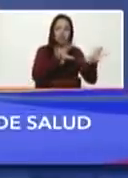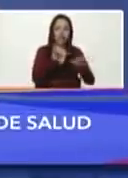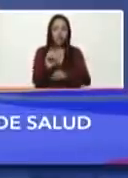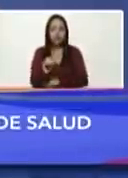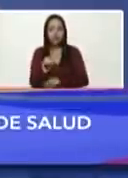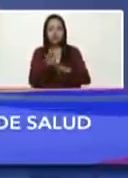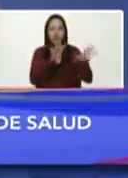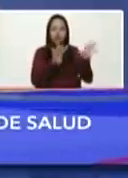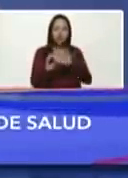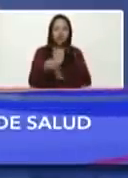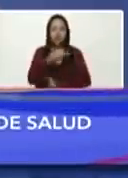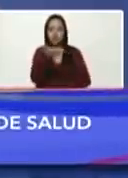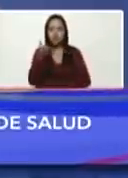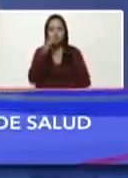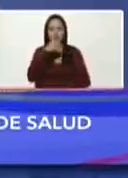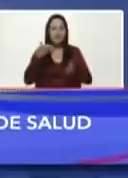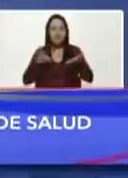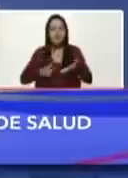nacido.